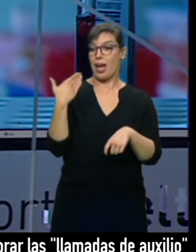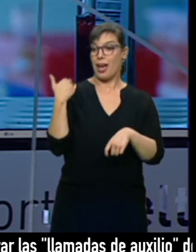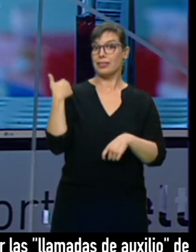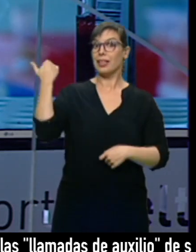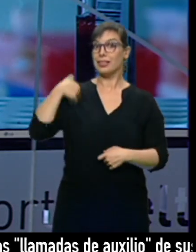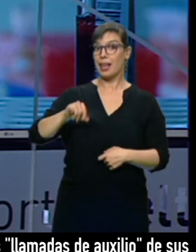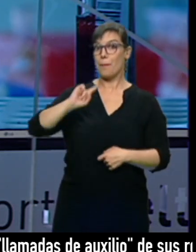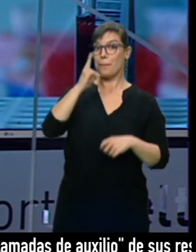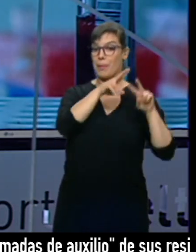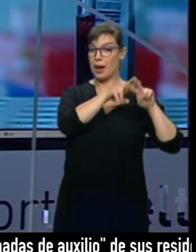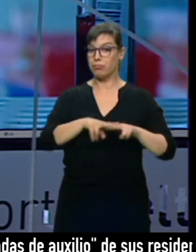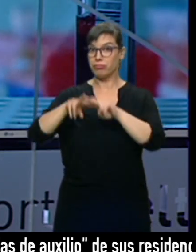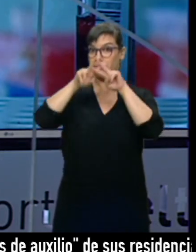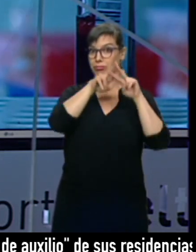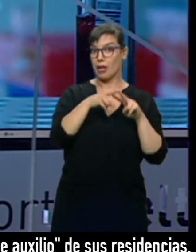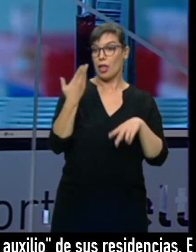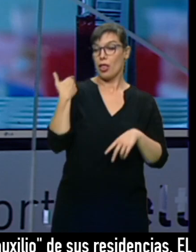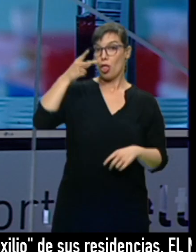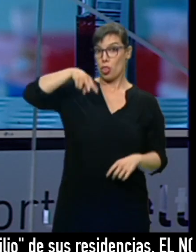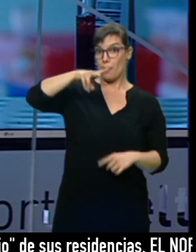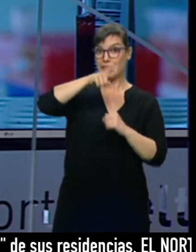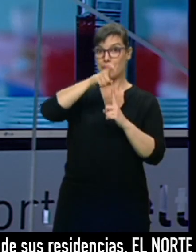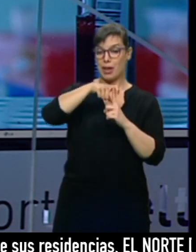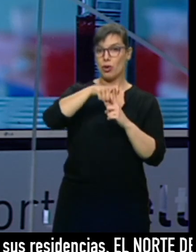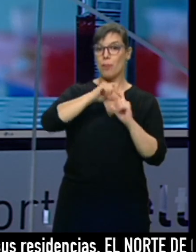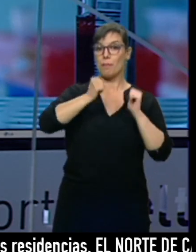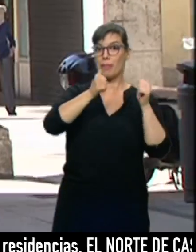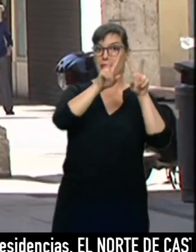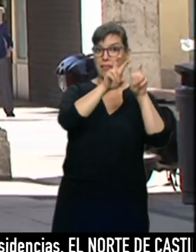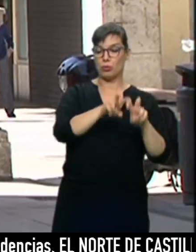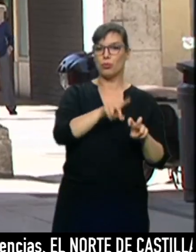tenían en la primera oleada hace 2 meses, en el mes de mayo.